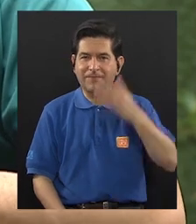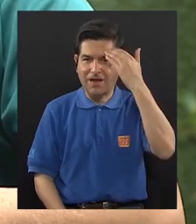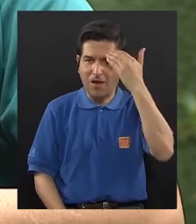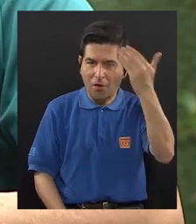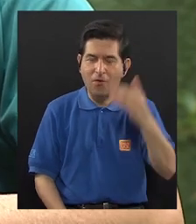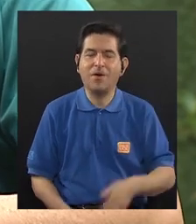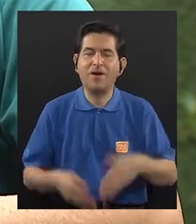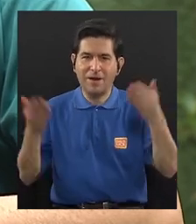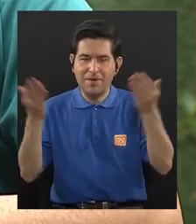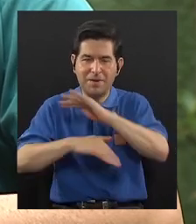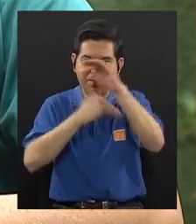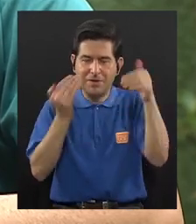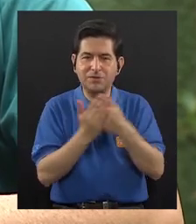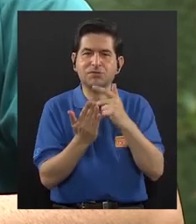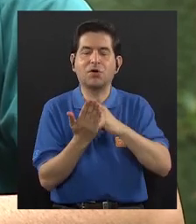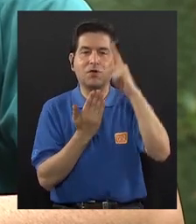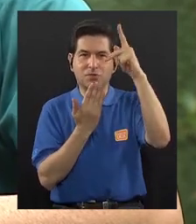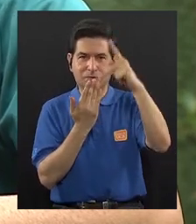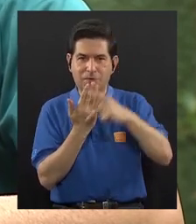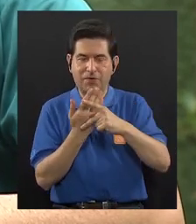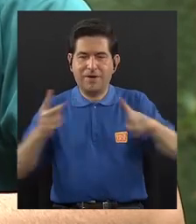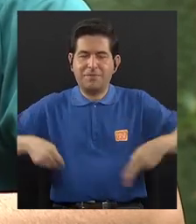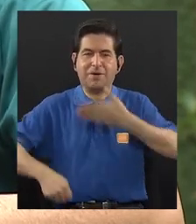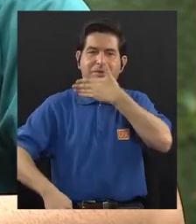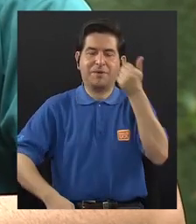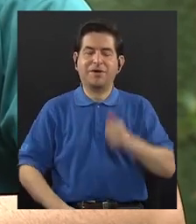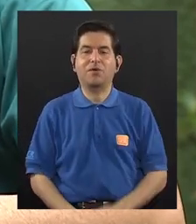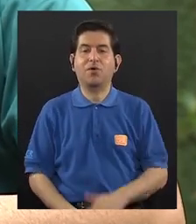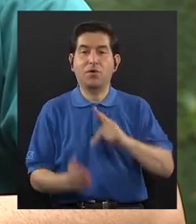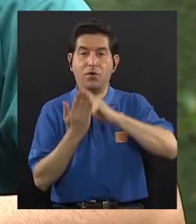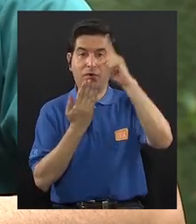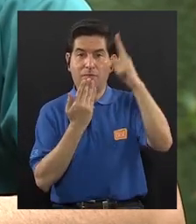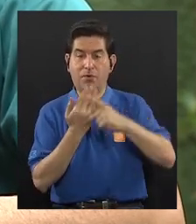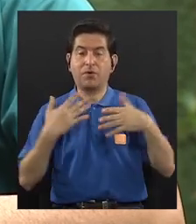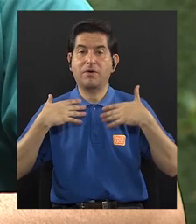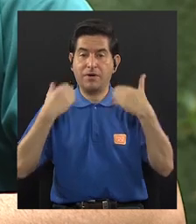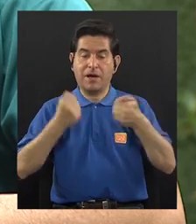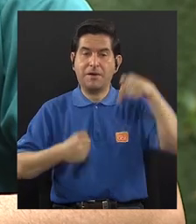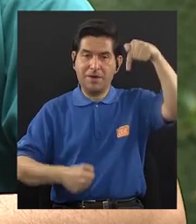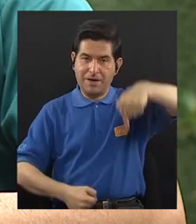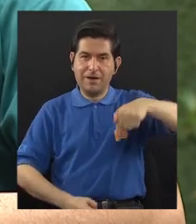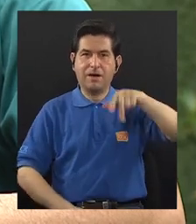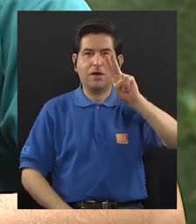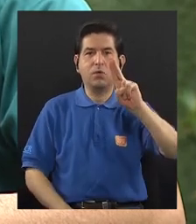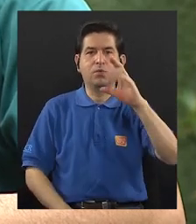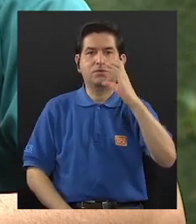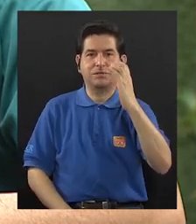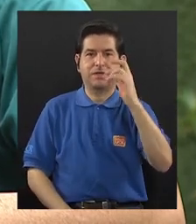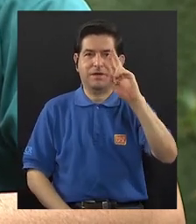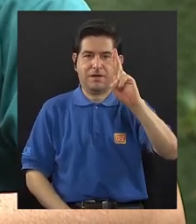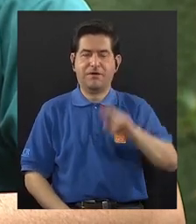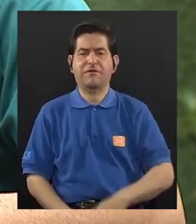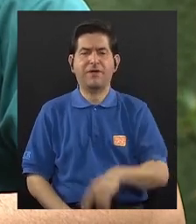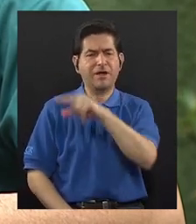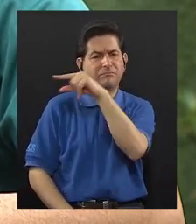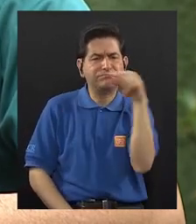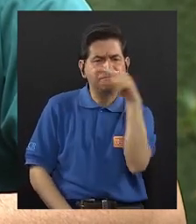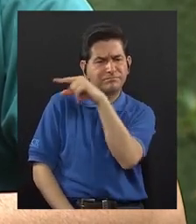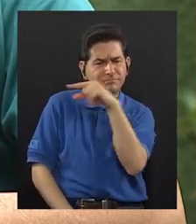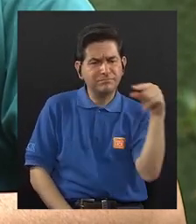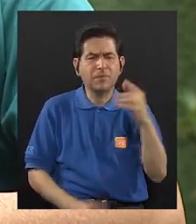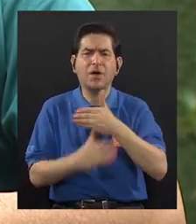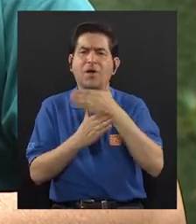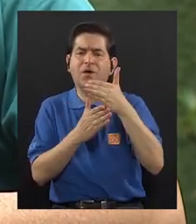hola que tal bienvenidas y bienvenidos somos vivir mejor la terrorista de salud de la universidad costa rica en donde semana